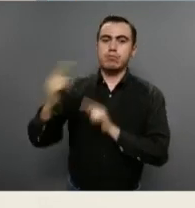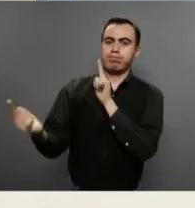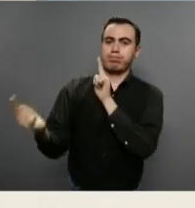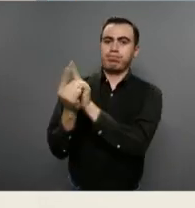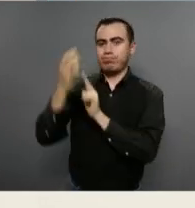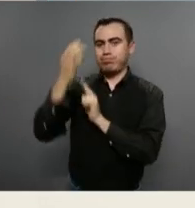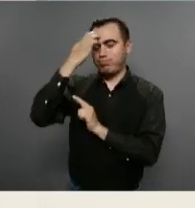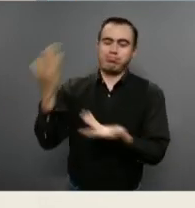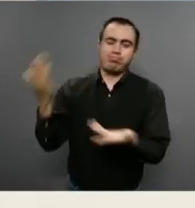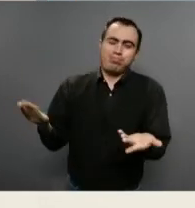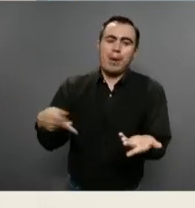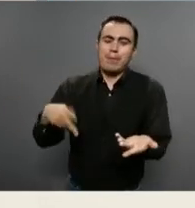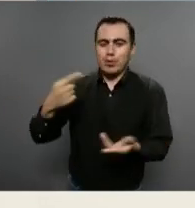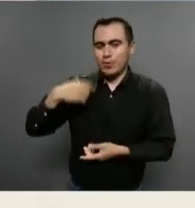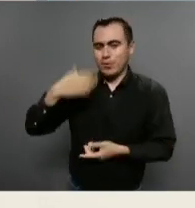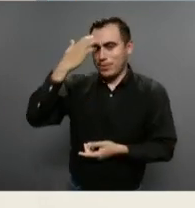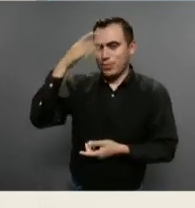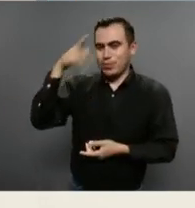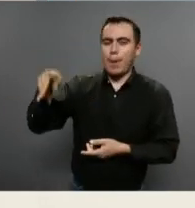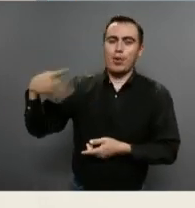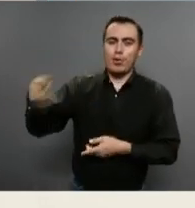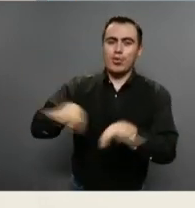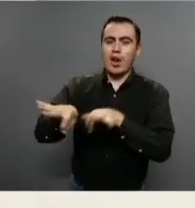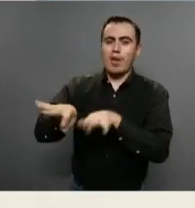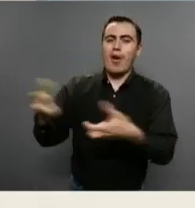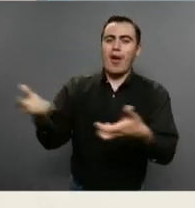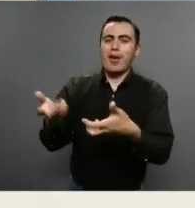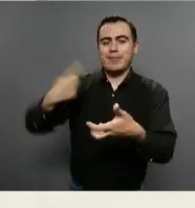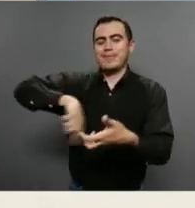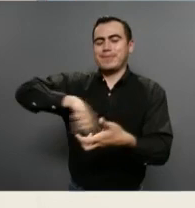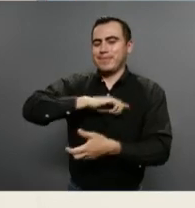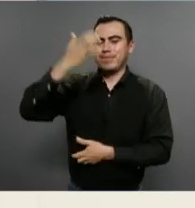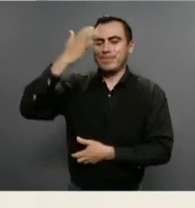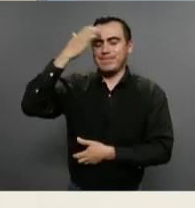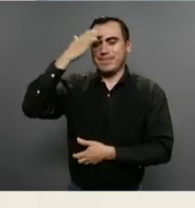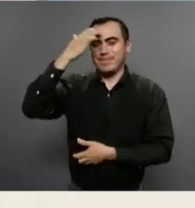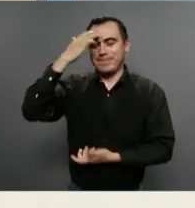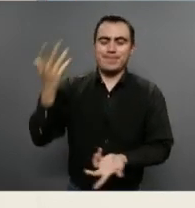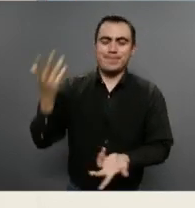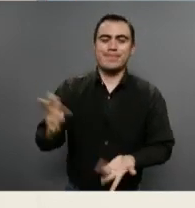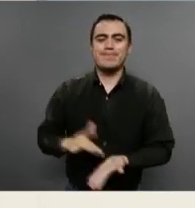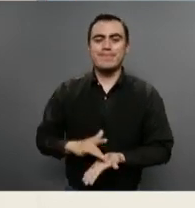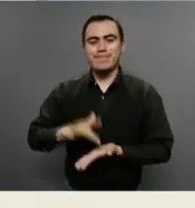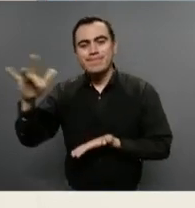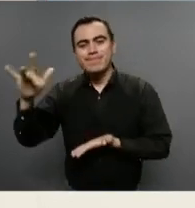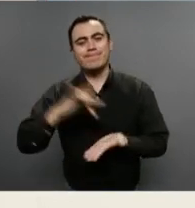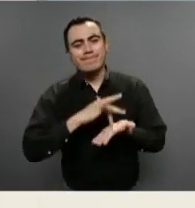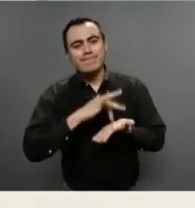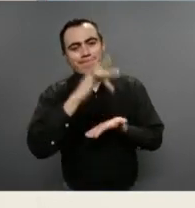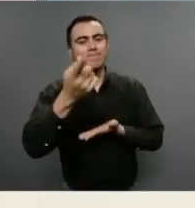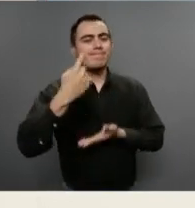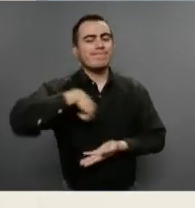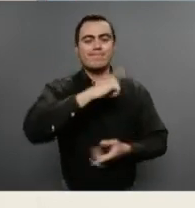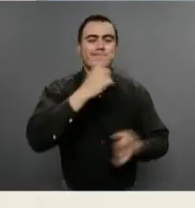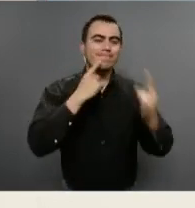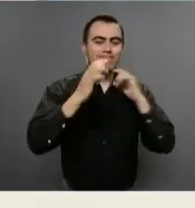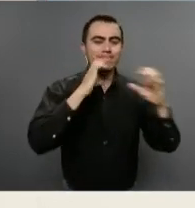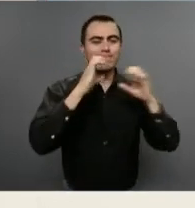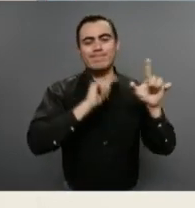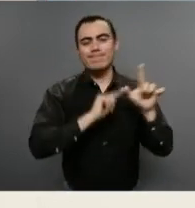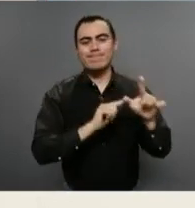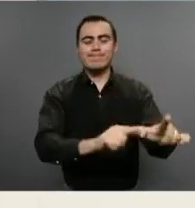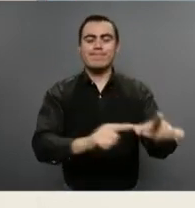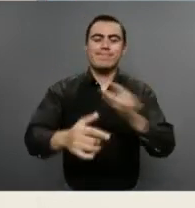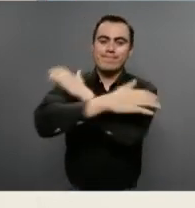sé a qué se dedican, pues. Los defensores nos conocemos. Sí, pues muchas gracias y seguimos la comunicación.